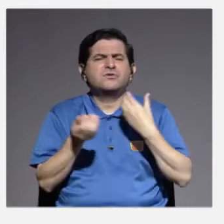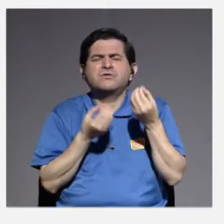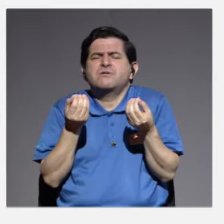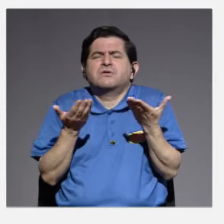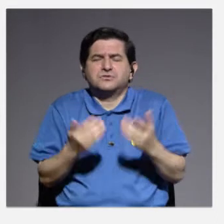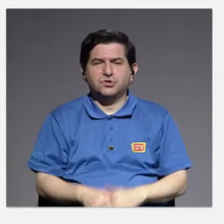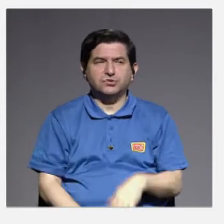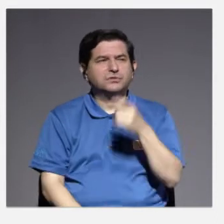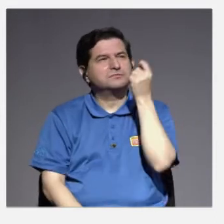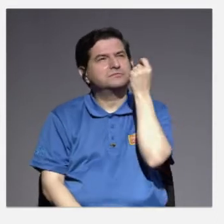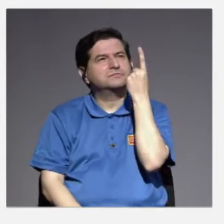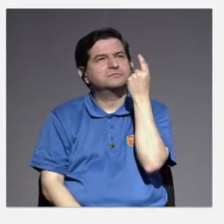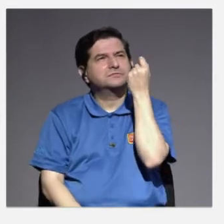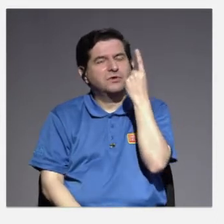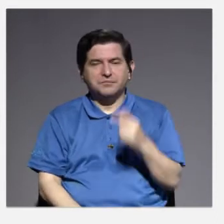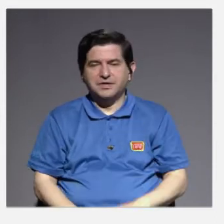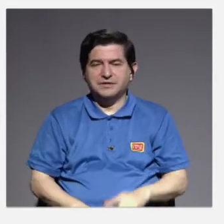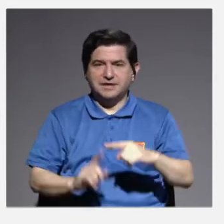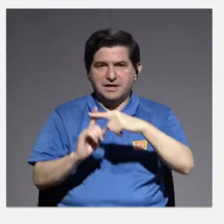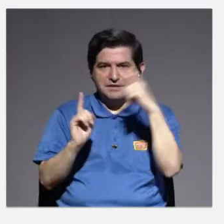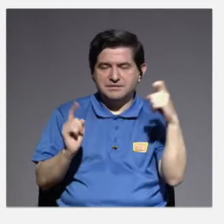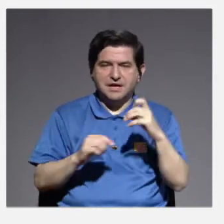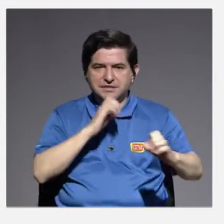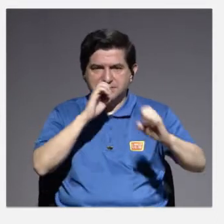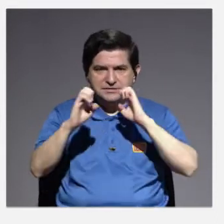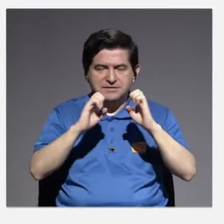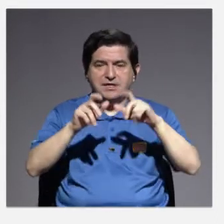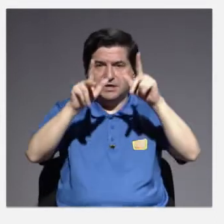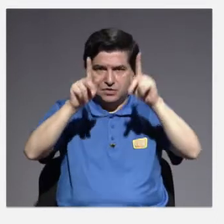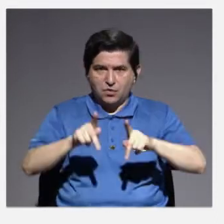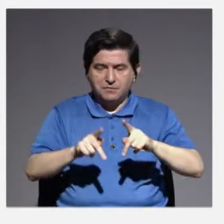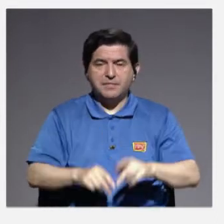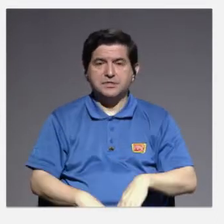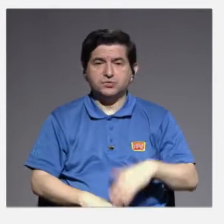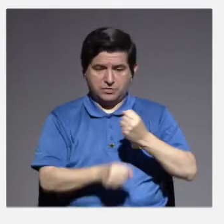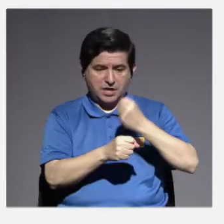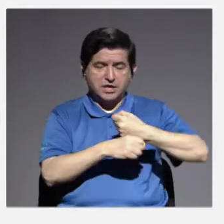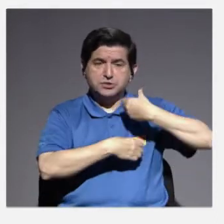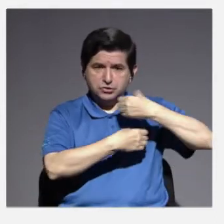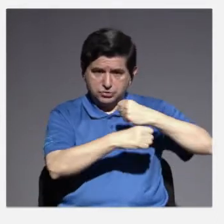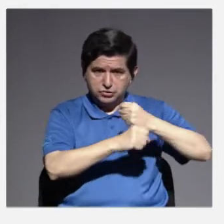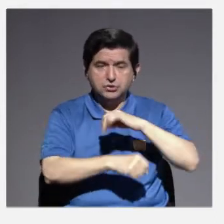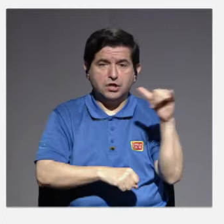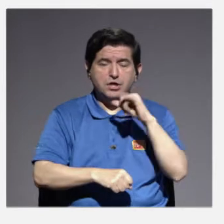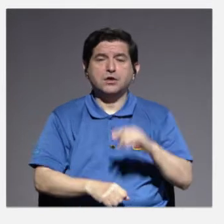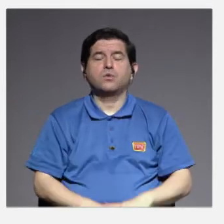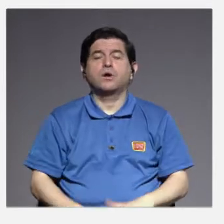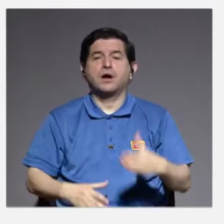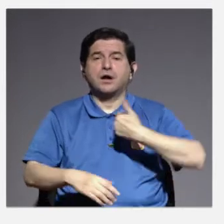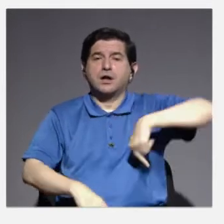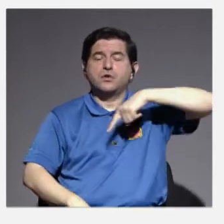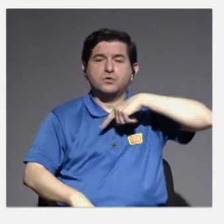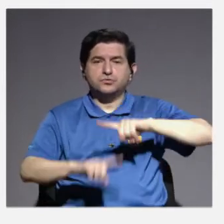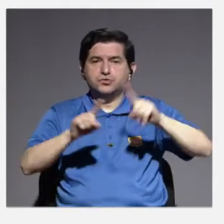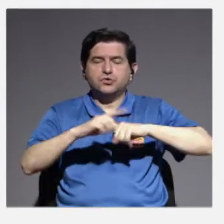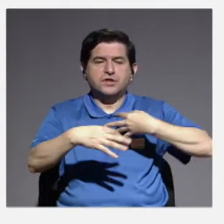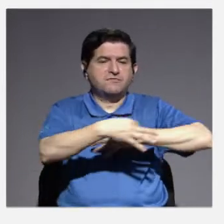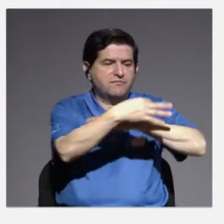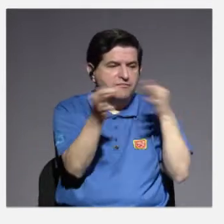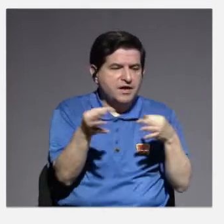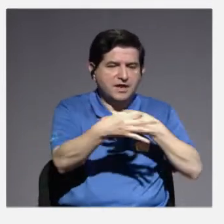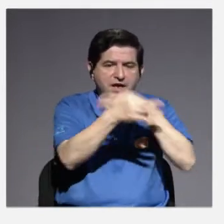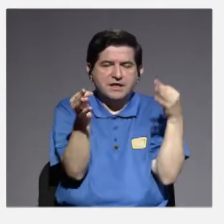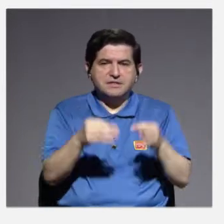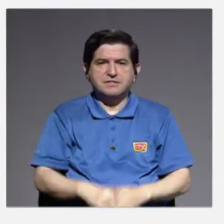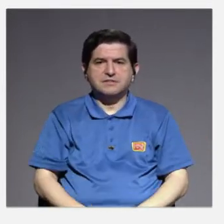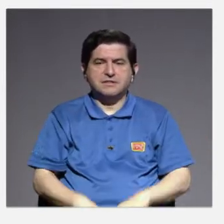poco entender a partir de entrevistas con personal municipal y también a partir de la realización de un conjunto de talleres de